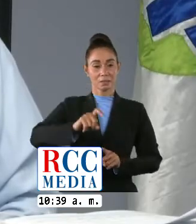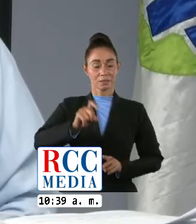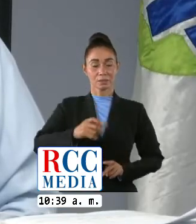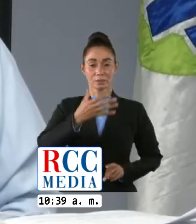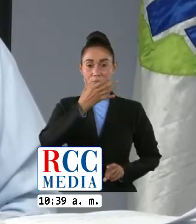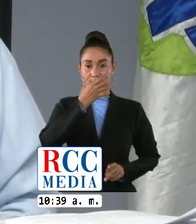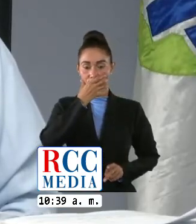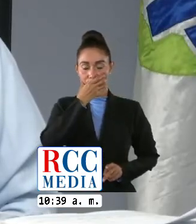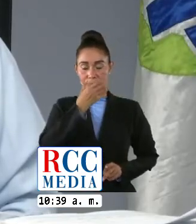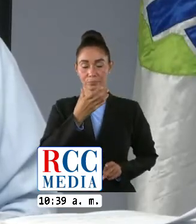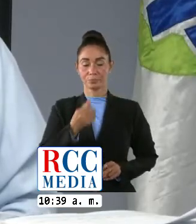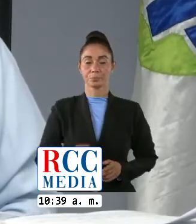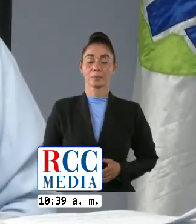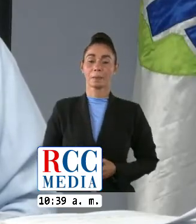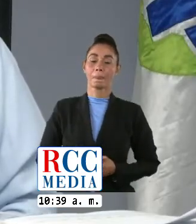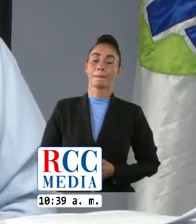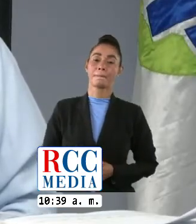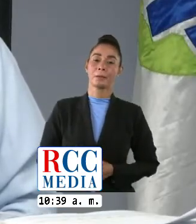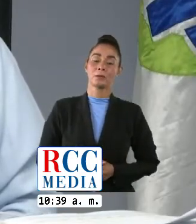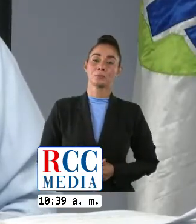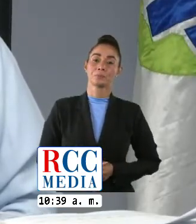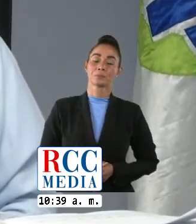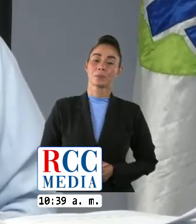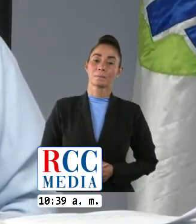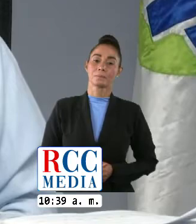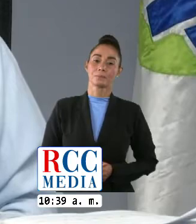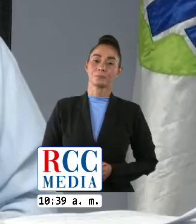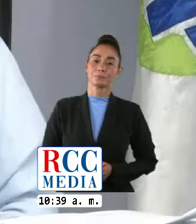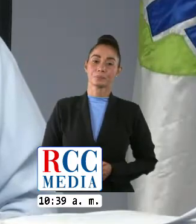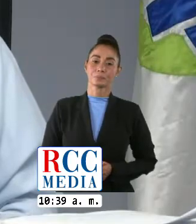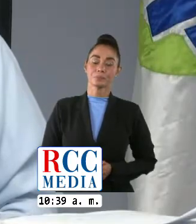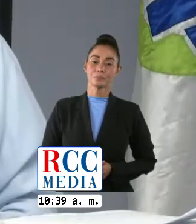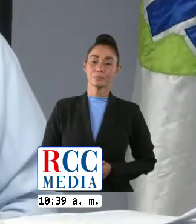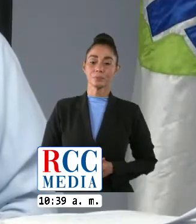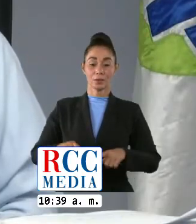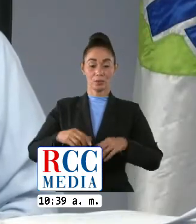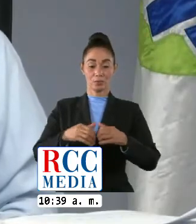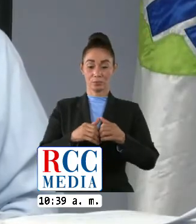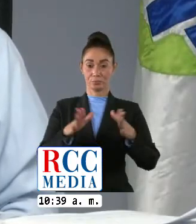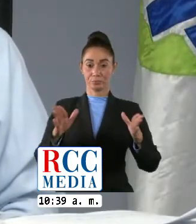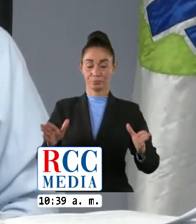venta o de mercancías o servicios.